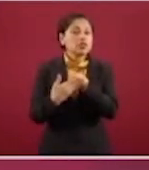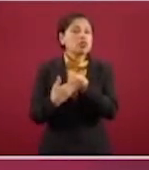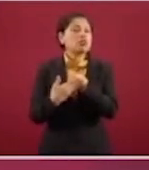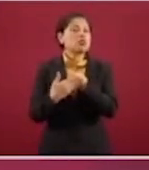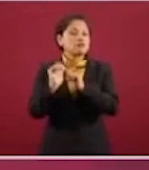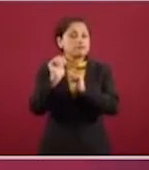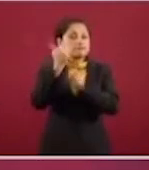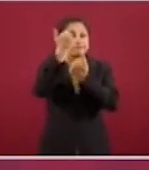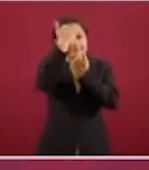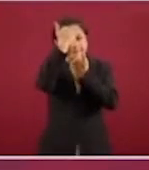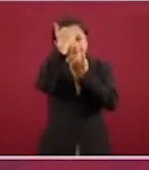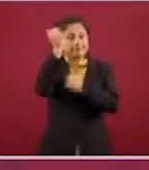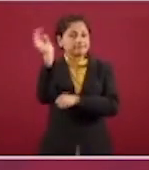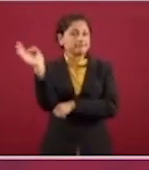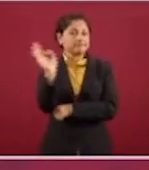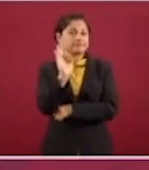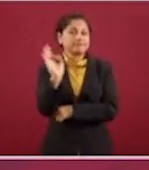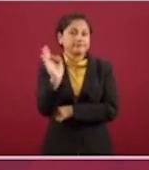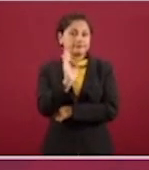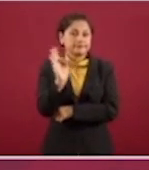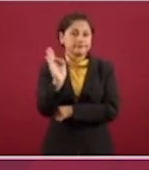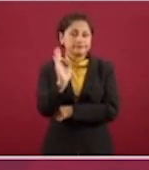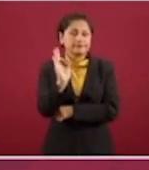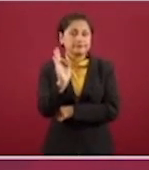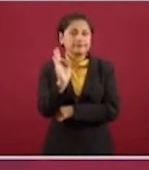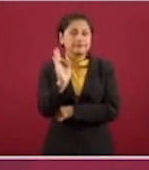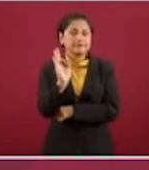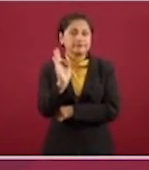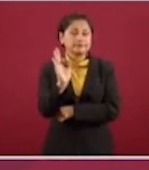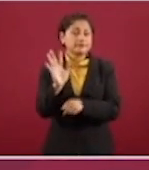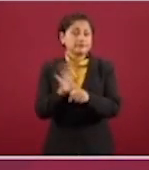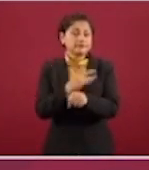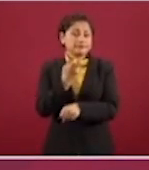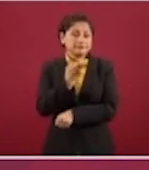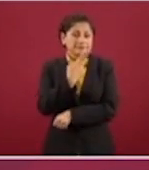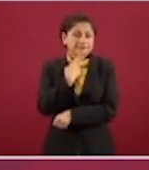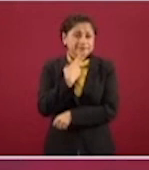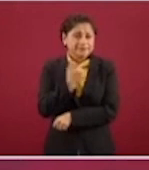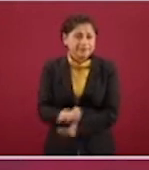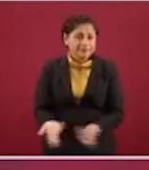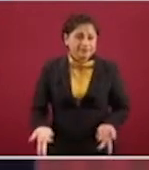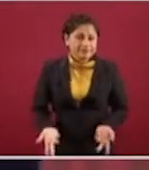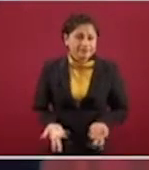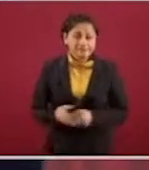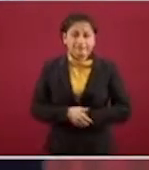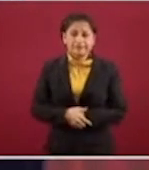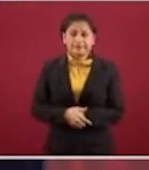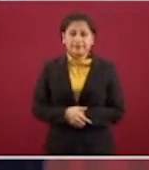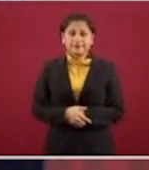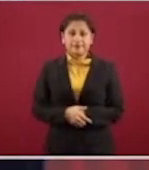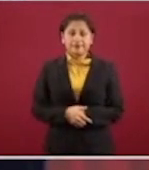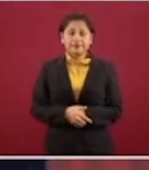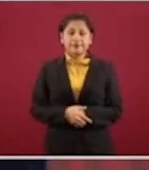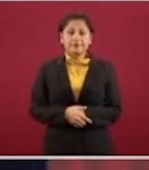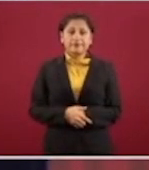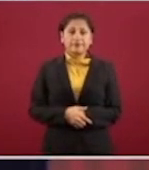y no va a tener resultado, no va a funcionar.